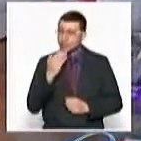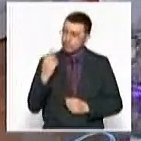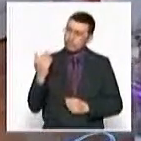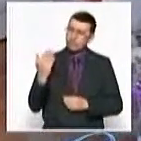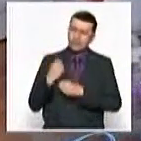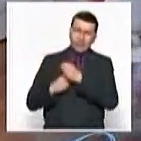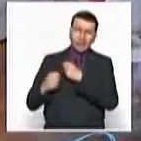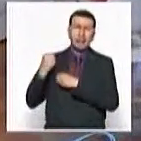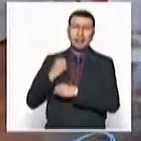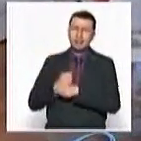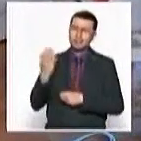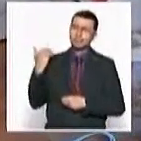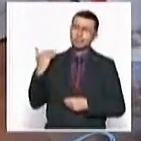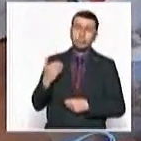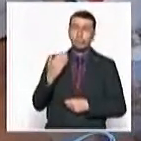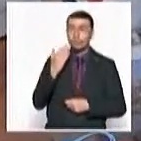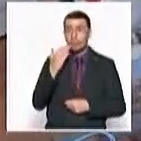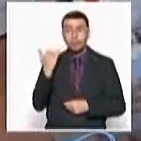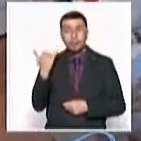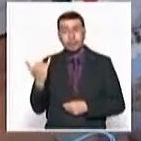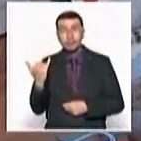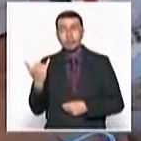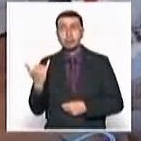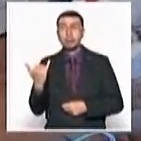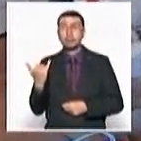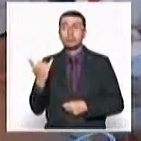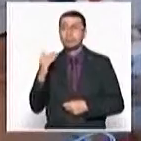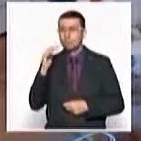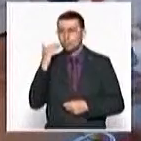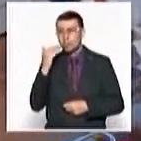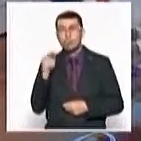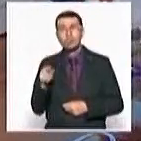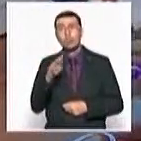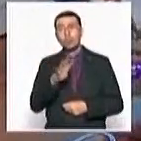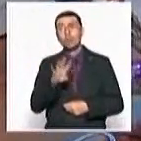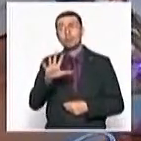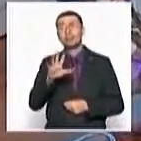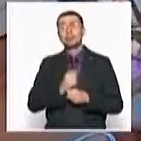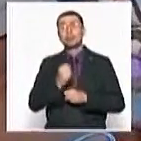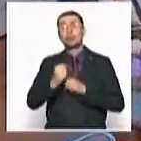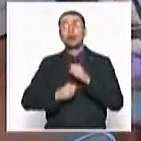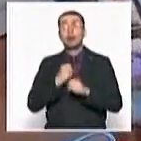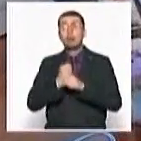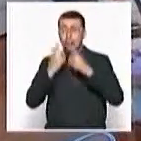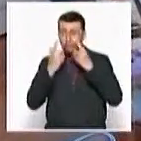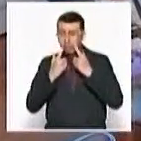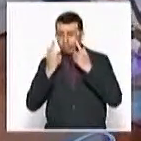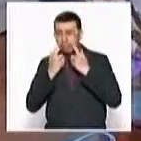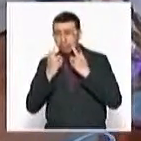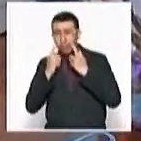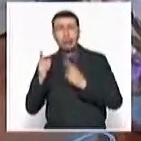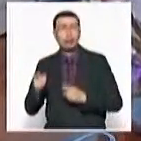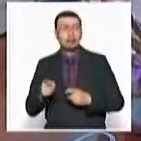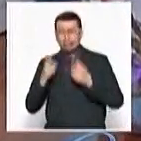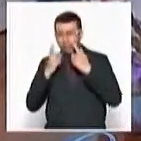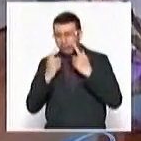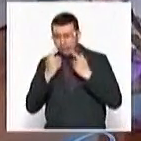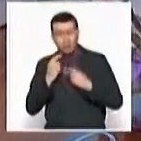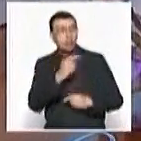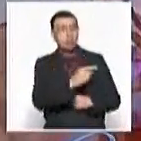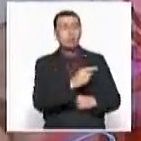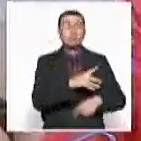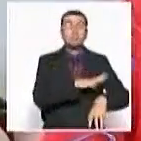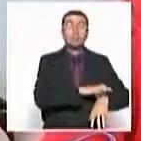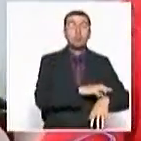añitos, una señora fue de 45 años en embarazo llorando porque el médico le dijo que abortara, porque